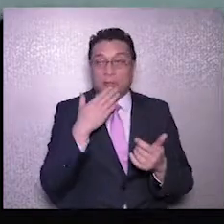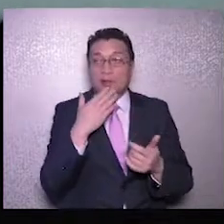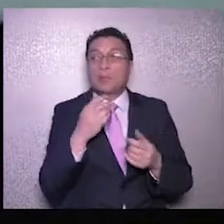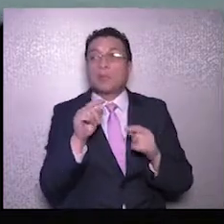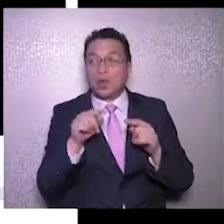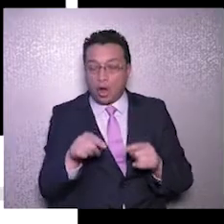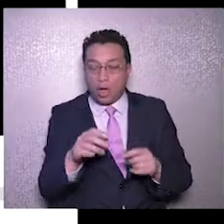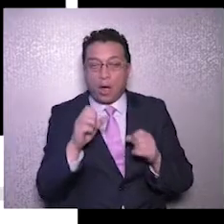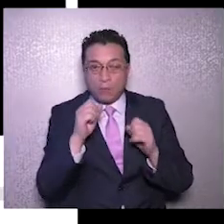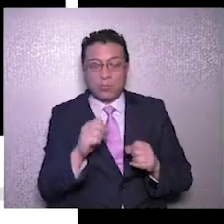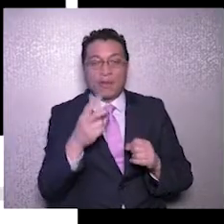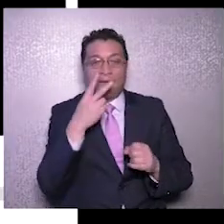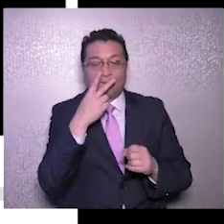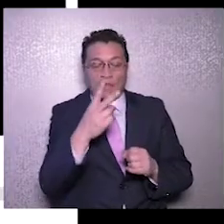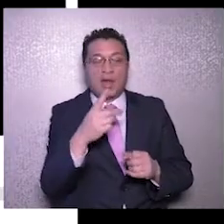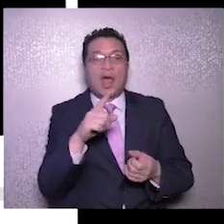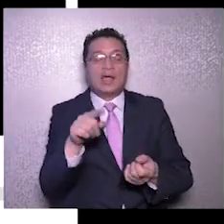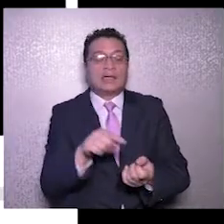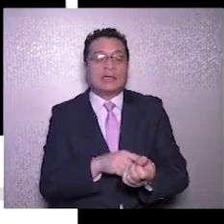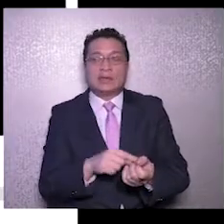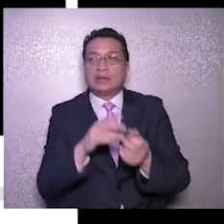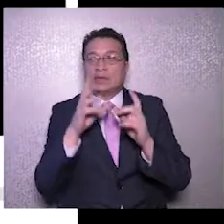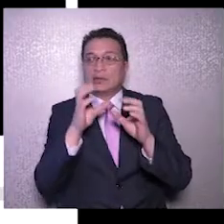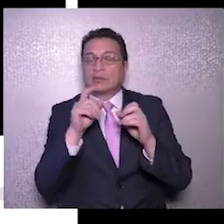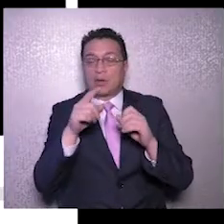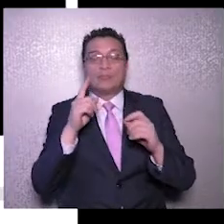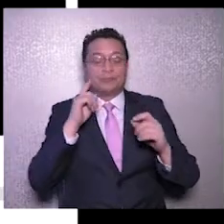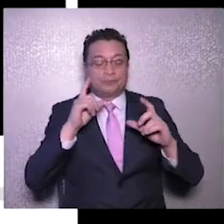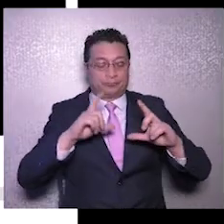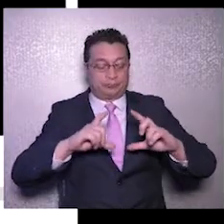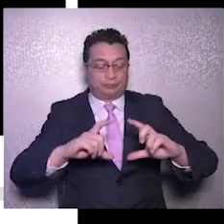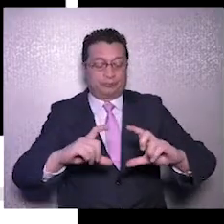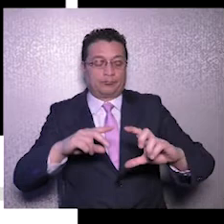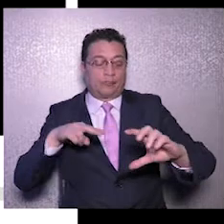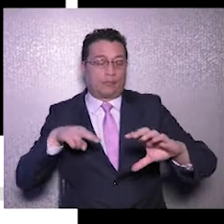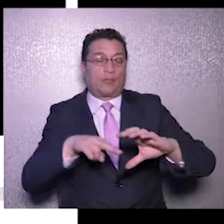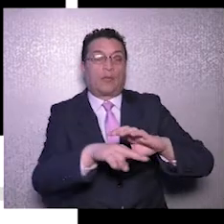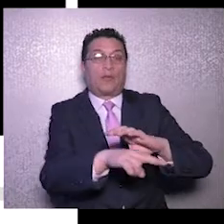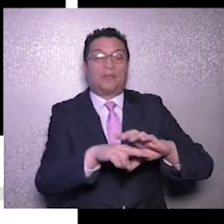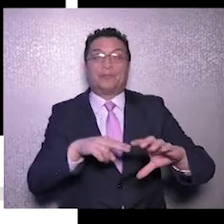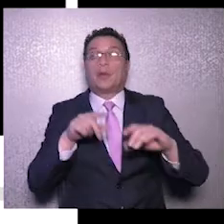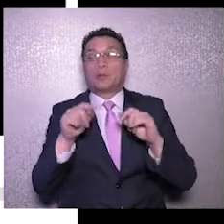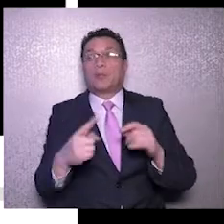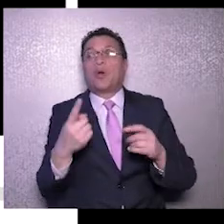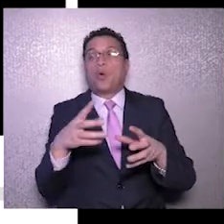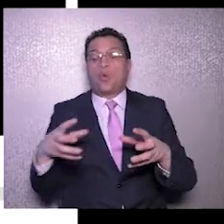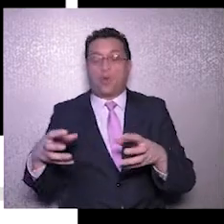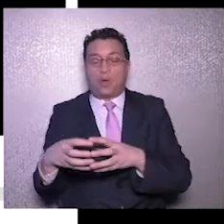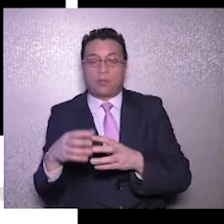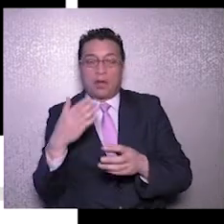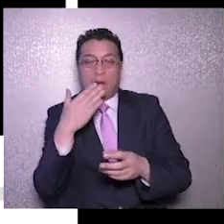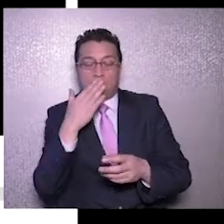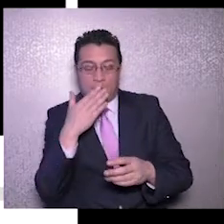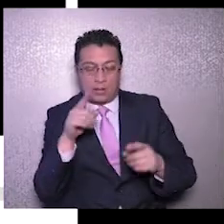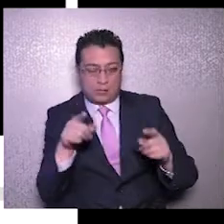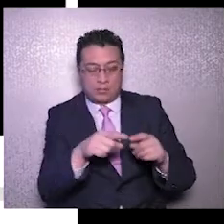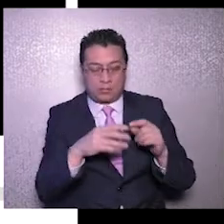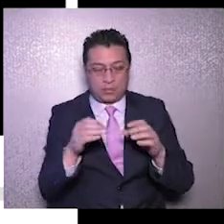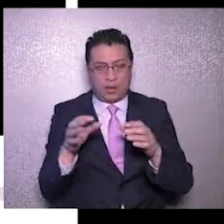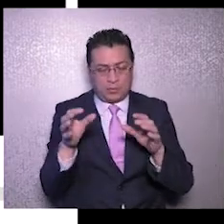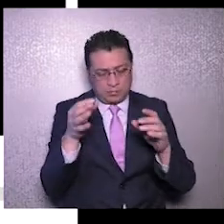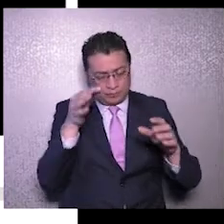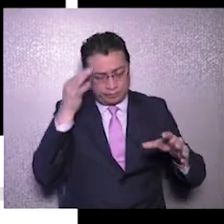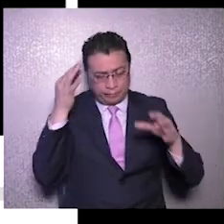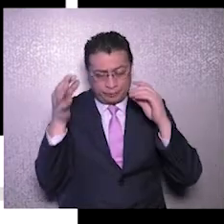podemos ver la sangre usando resonancia magnética, gracias a que tuvimos a un grupo de ingenieros y de físicos que lograron entender